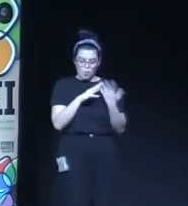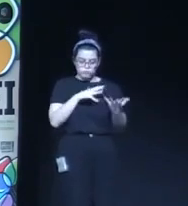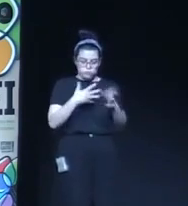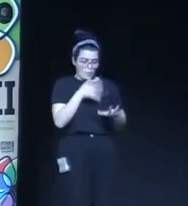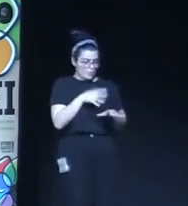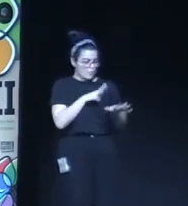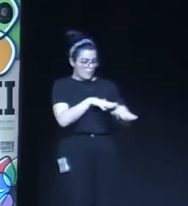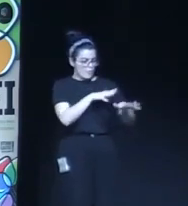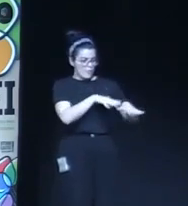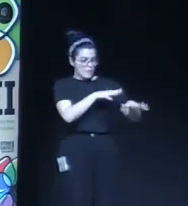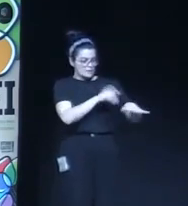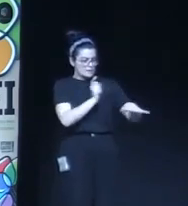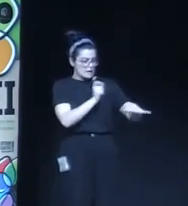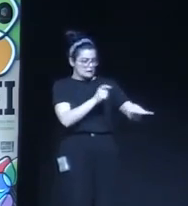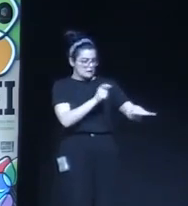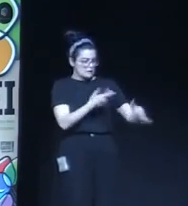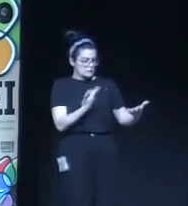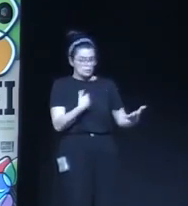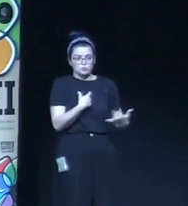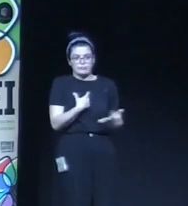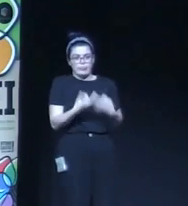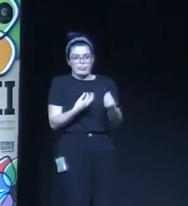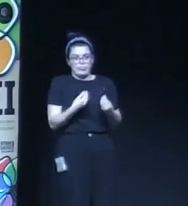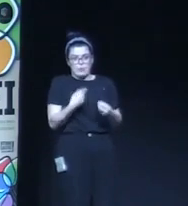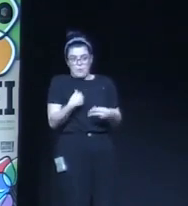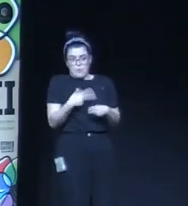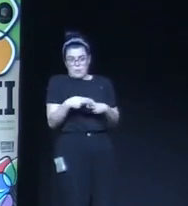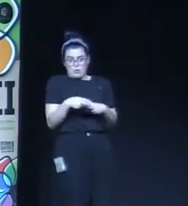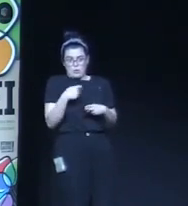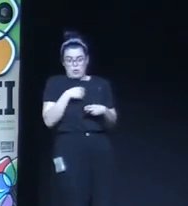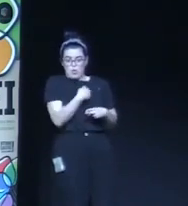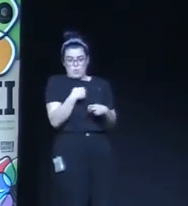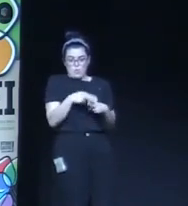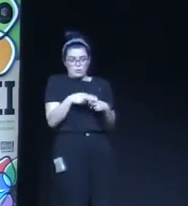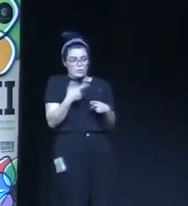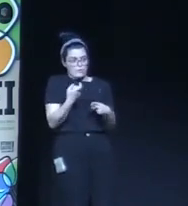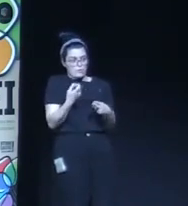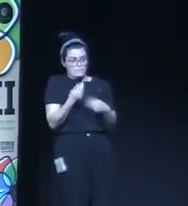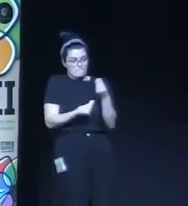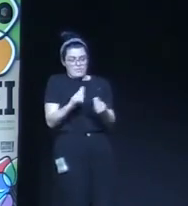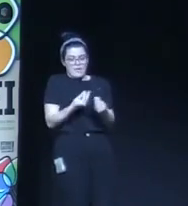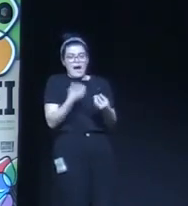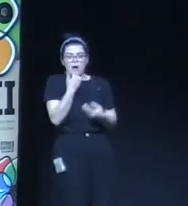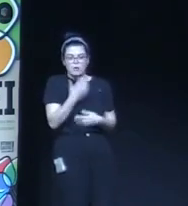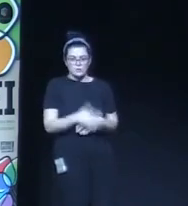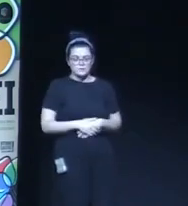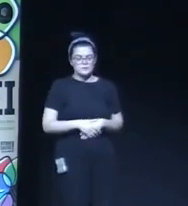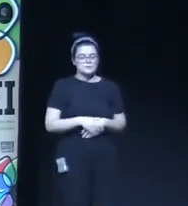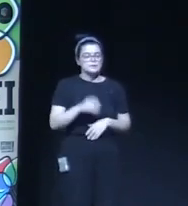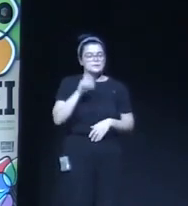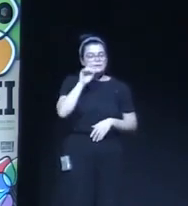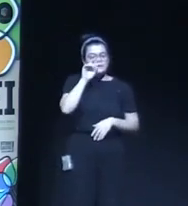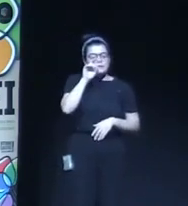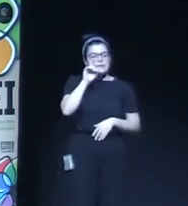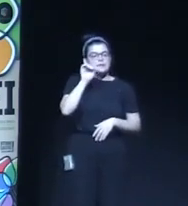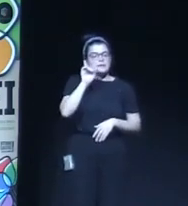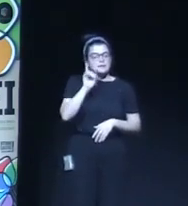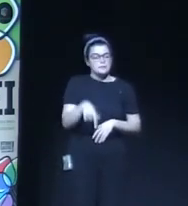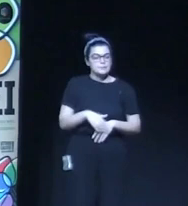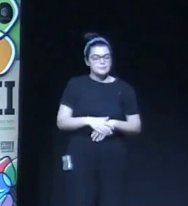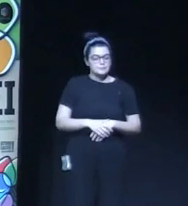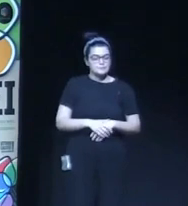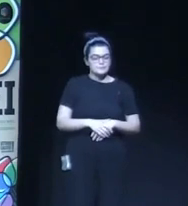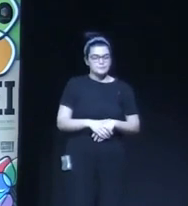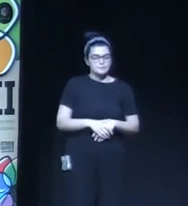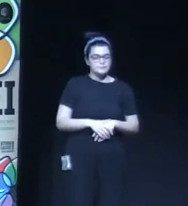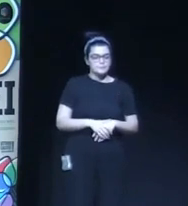que al final pues no le queda otra, ¿no? Y luego, por otro lado, también que cada uno de nosotros, cuando haya unos comicios,